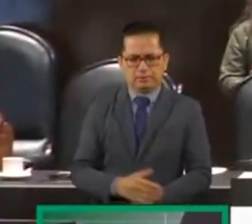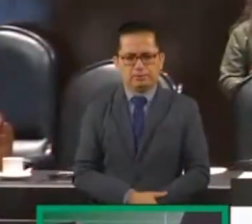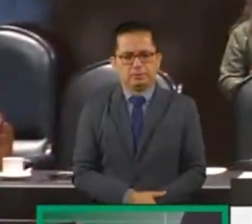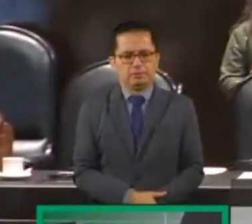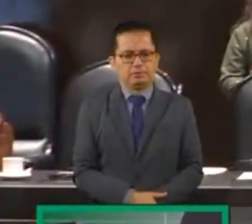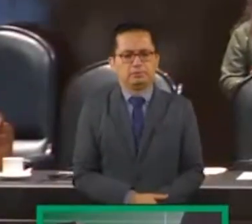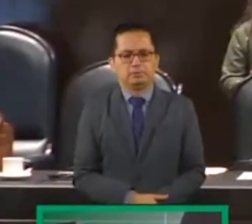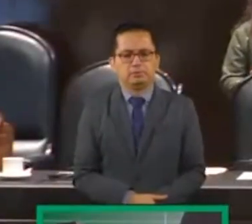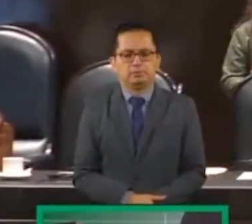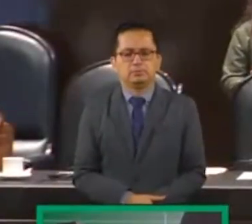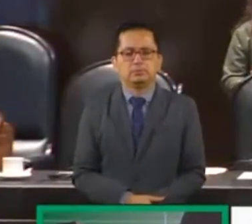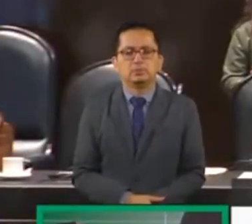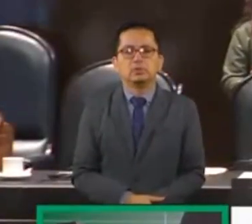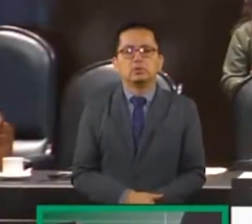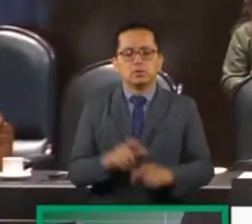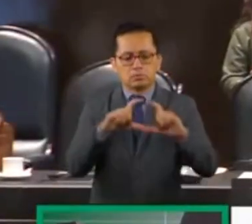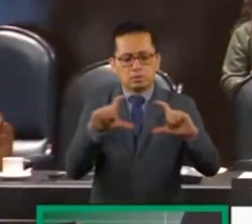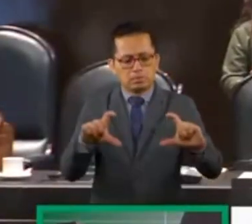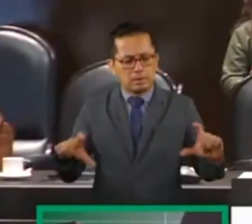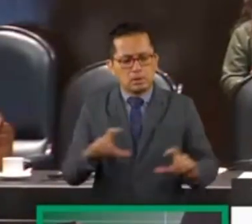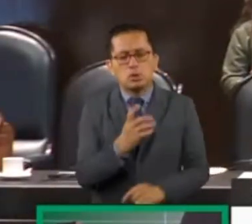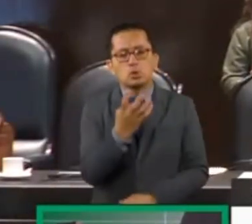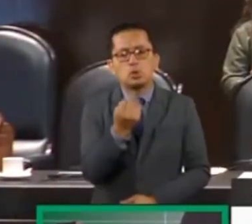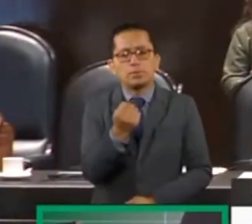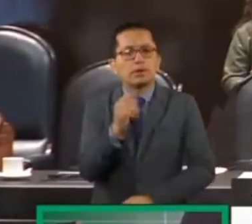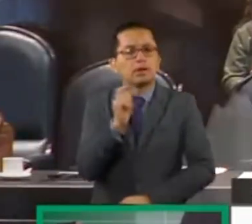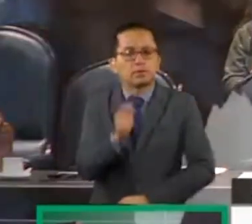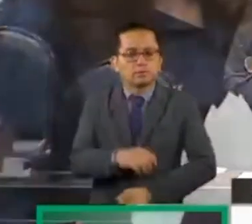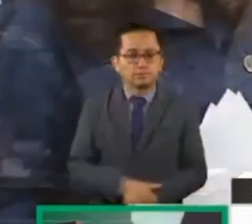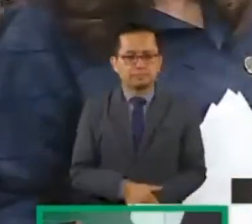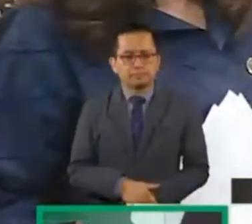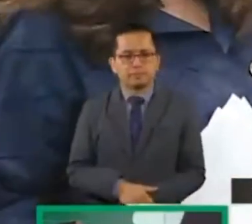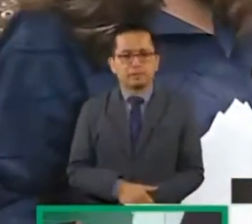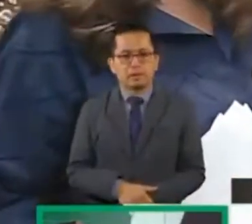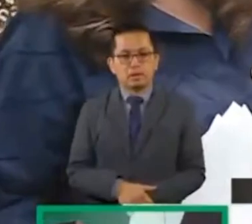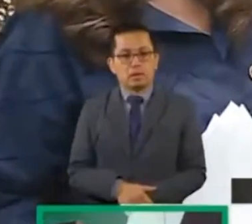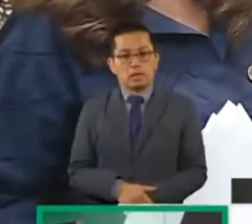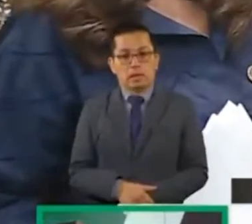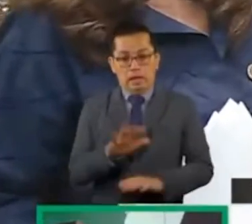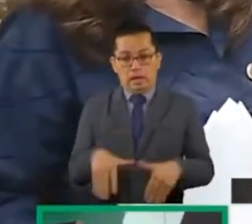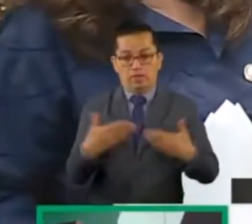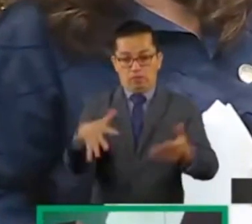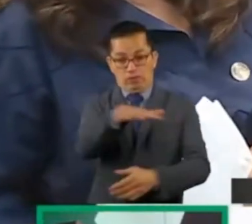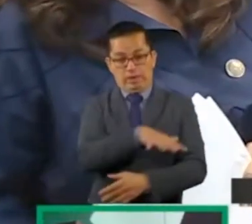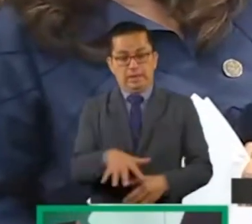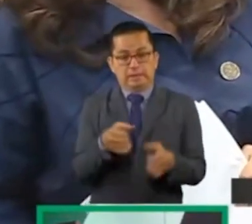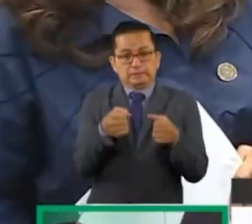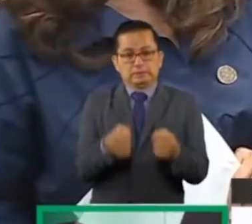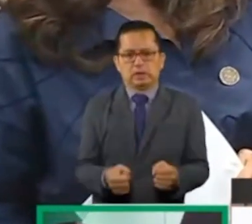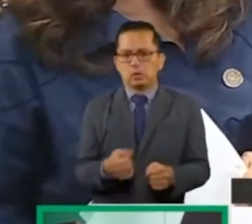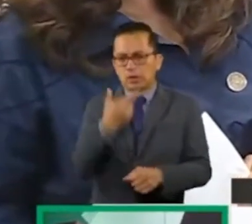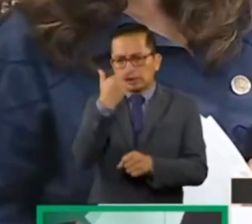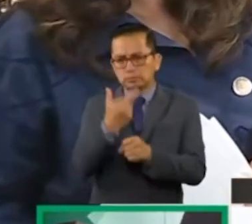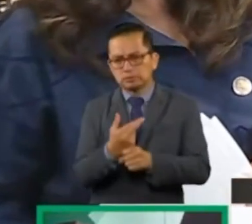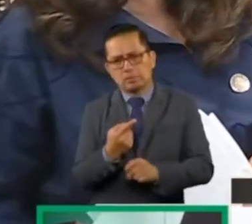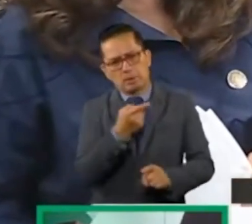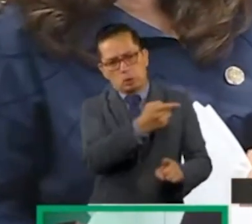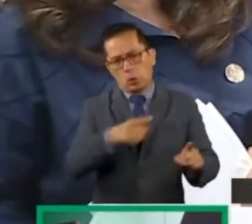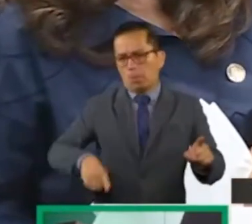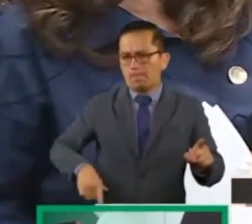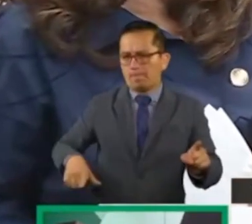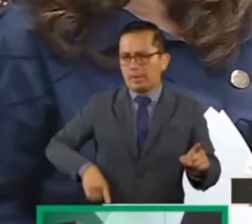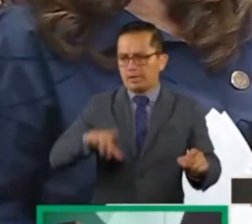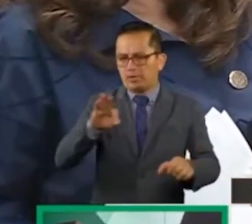Párrafo 9. La seguridad pública es una función del Estado a cargo de la Federación,